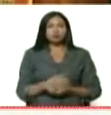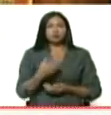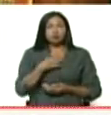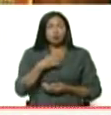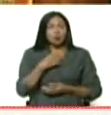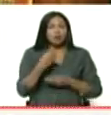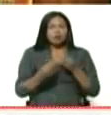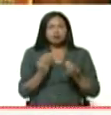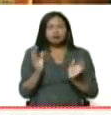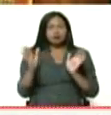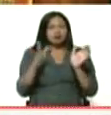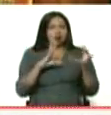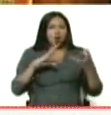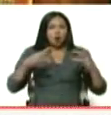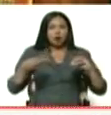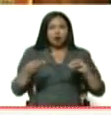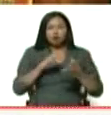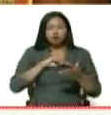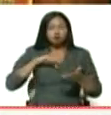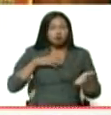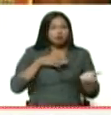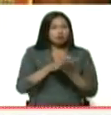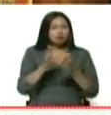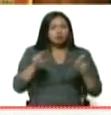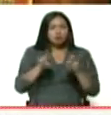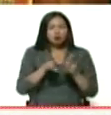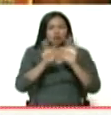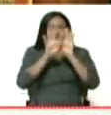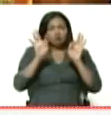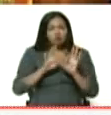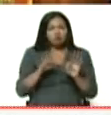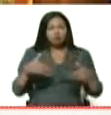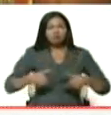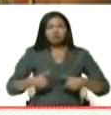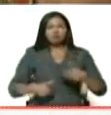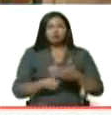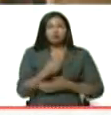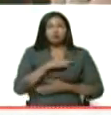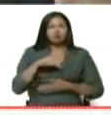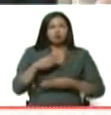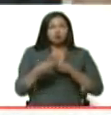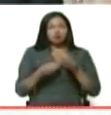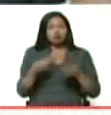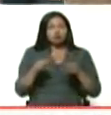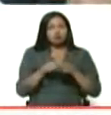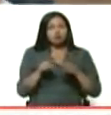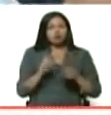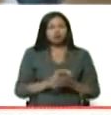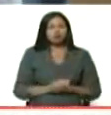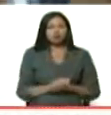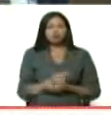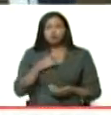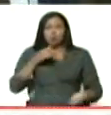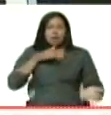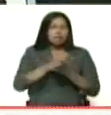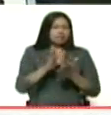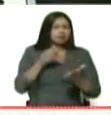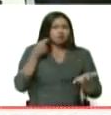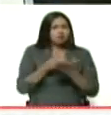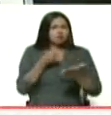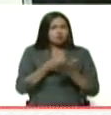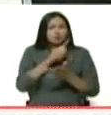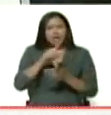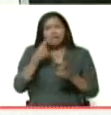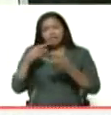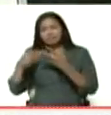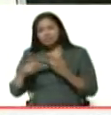CLAP. Y vamos a garantizarlo con un gran esfuerzo. Y así hemos hecho el plan. Y les garantizo los recursos para la